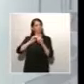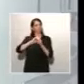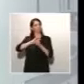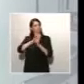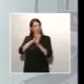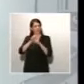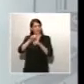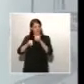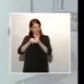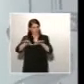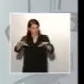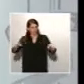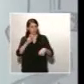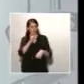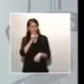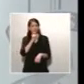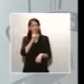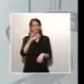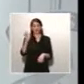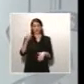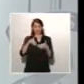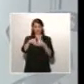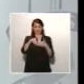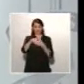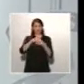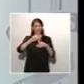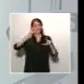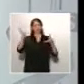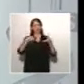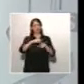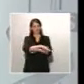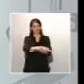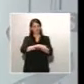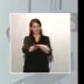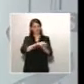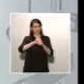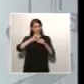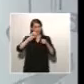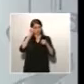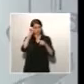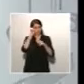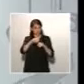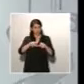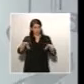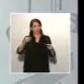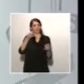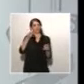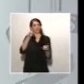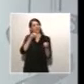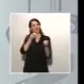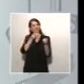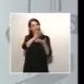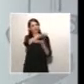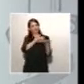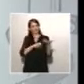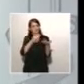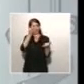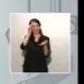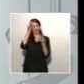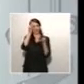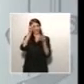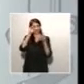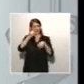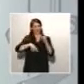se publicará en la página web del ministerio, un informe detallado por grupos de edad y el impacto en cada uno de los grupos de edad.